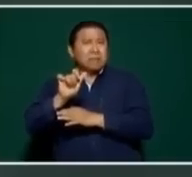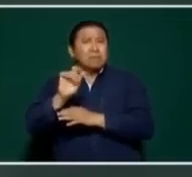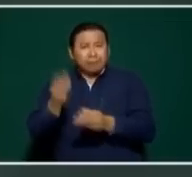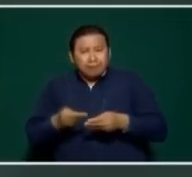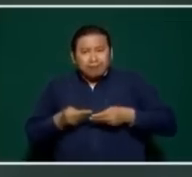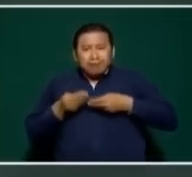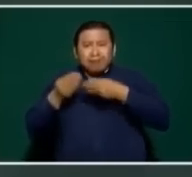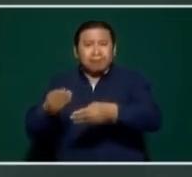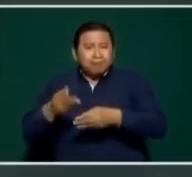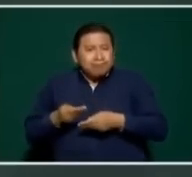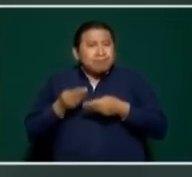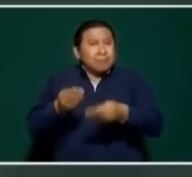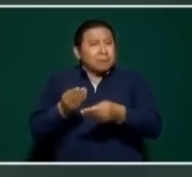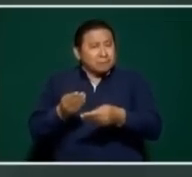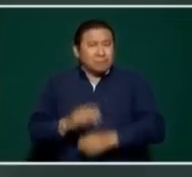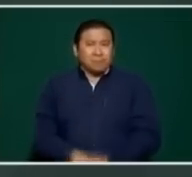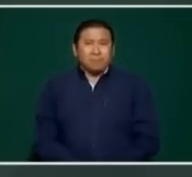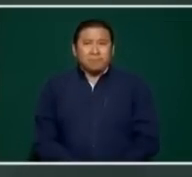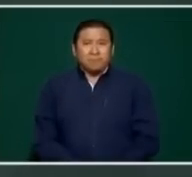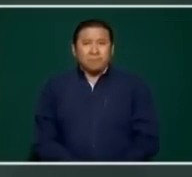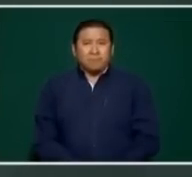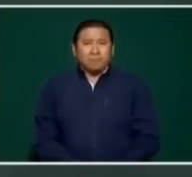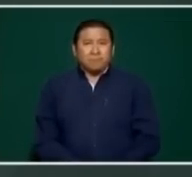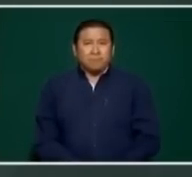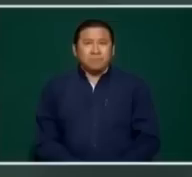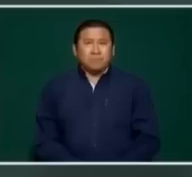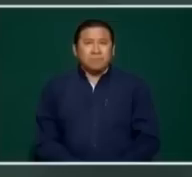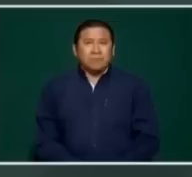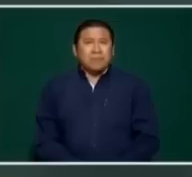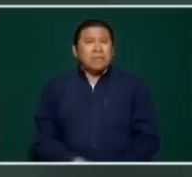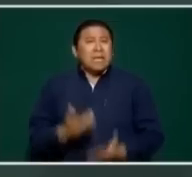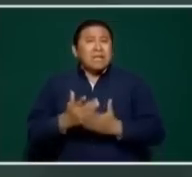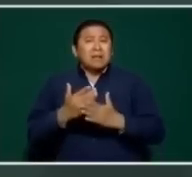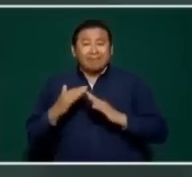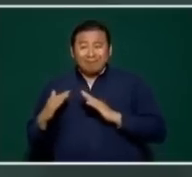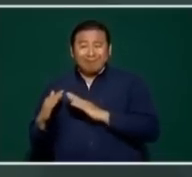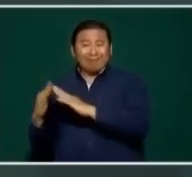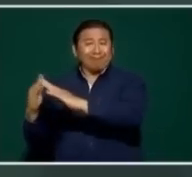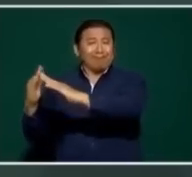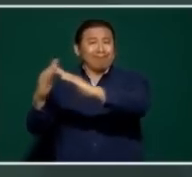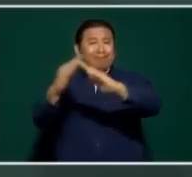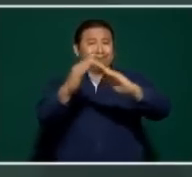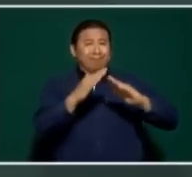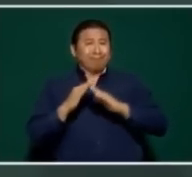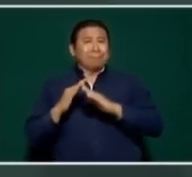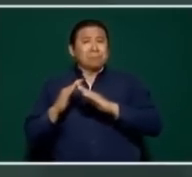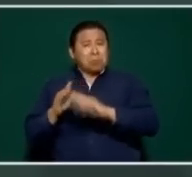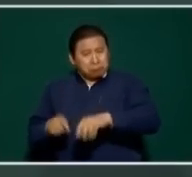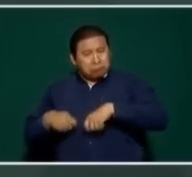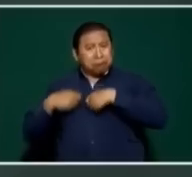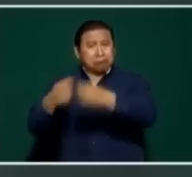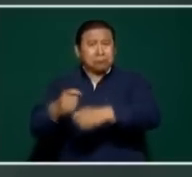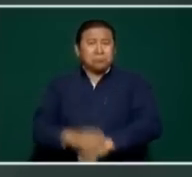llegar a la mitad de los hogares.